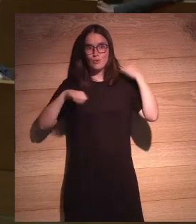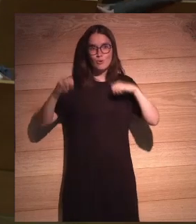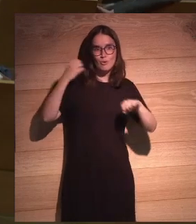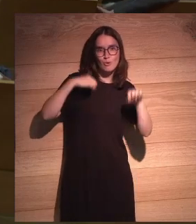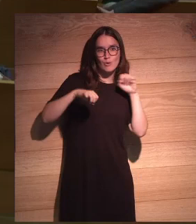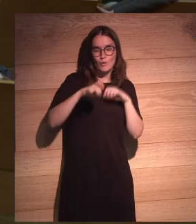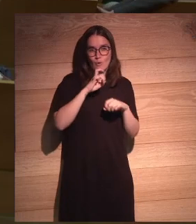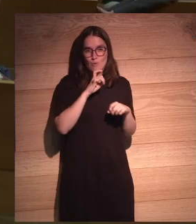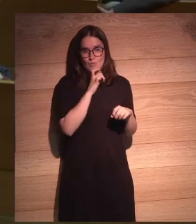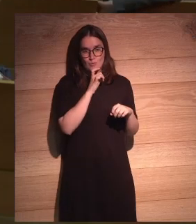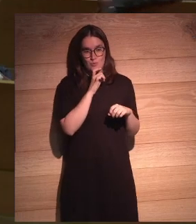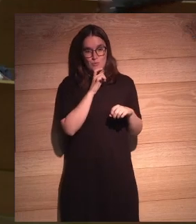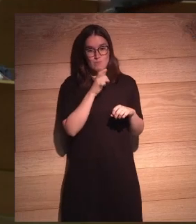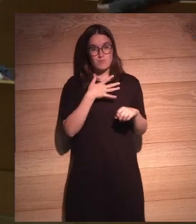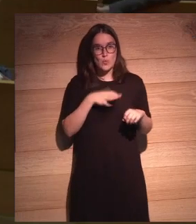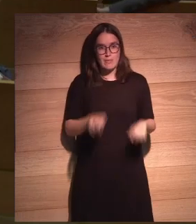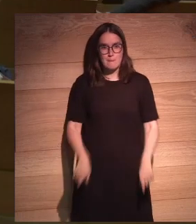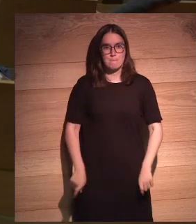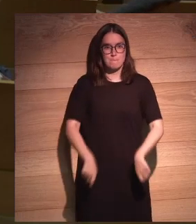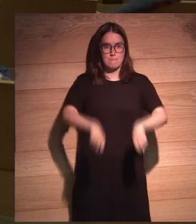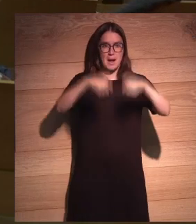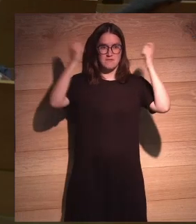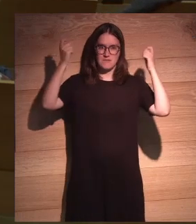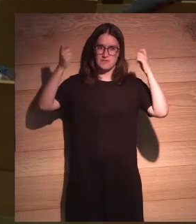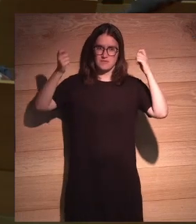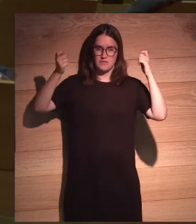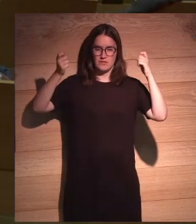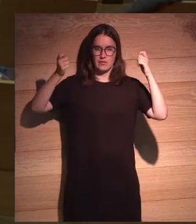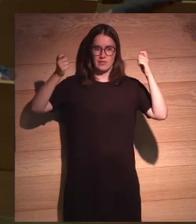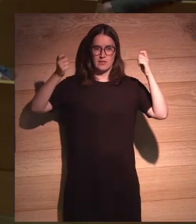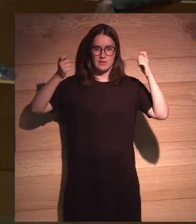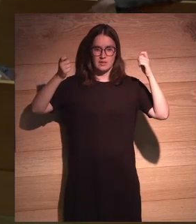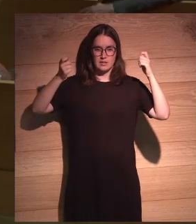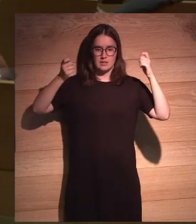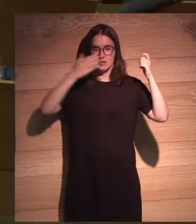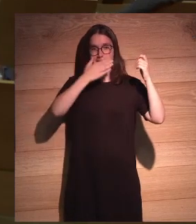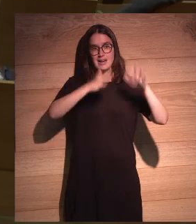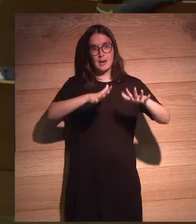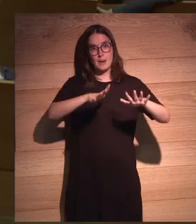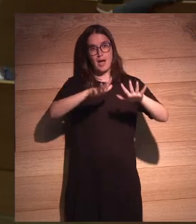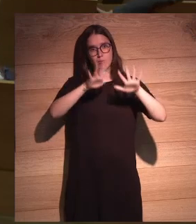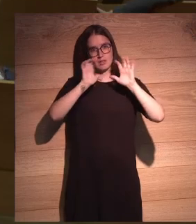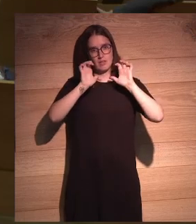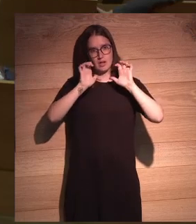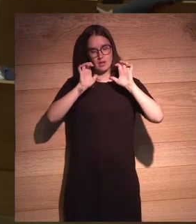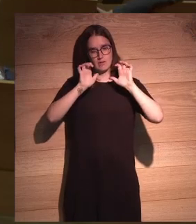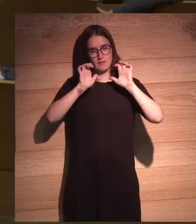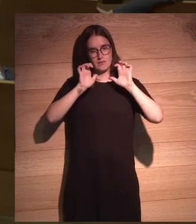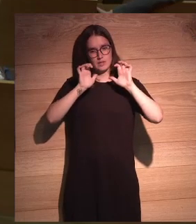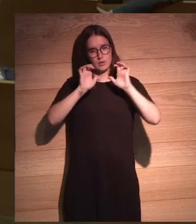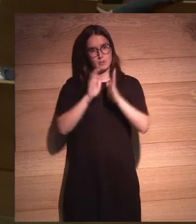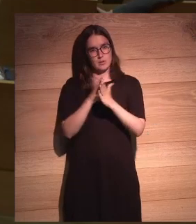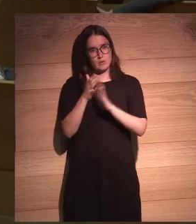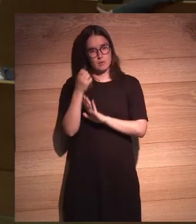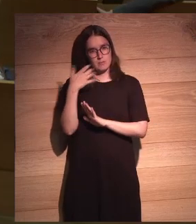de posicionamiento, puede romper radicalmente el bello gesto de aprender, parafraseando un libro